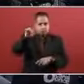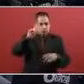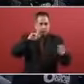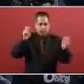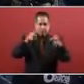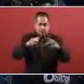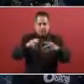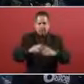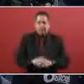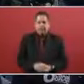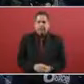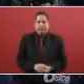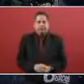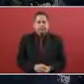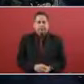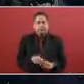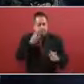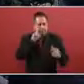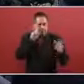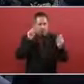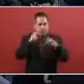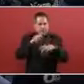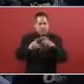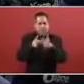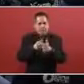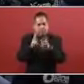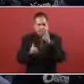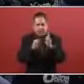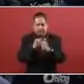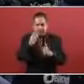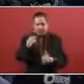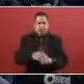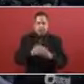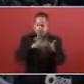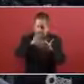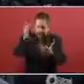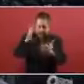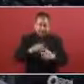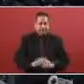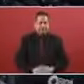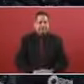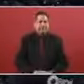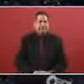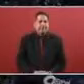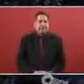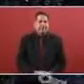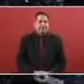mañana nos vemos, mañana seguimos platicando. Muchas gracias.